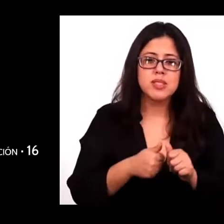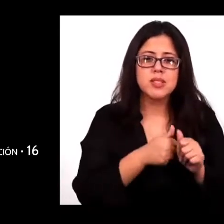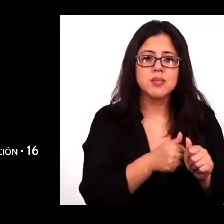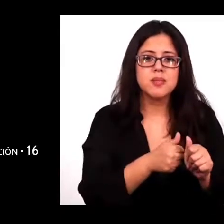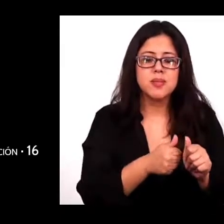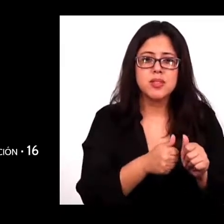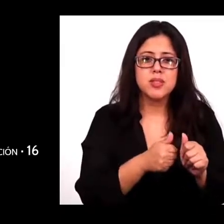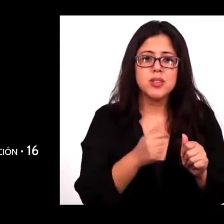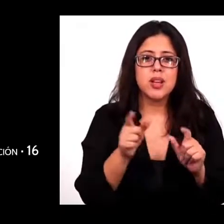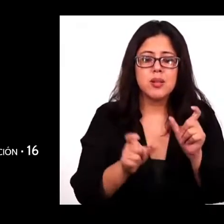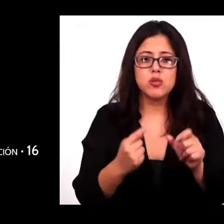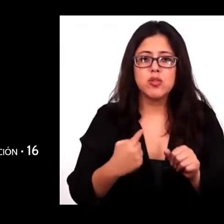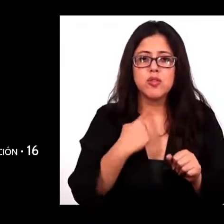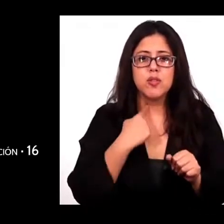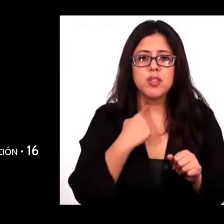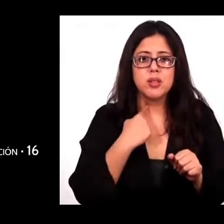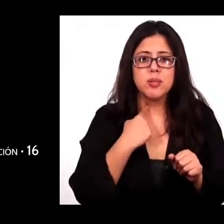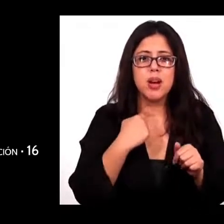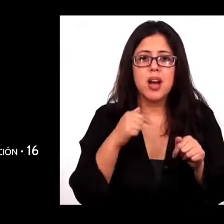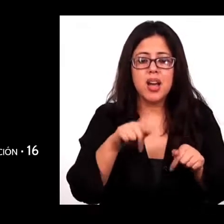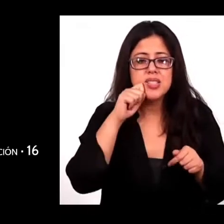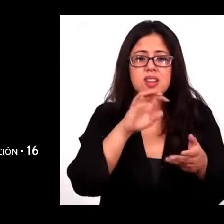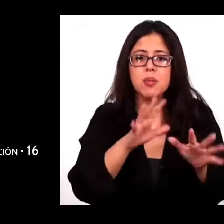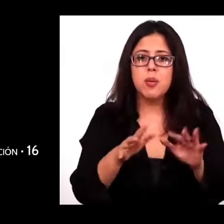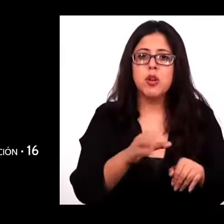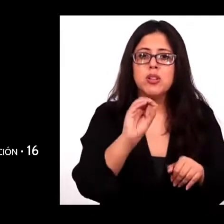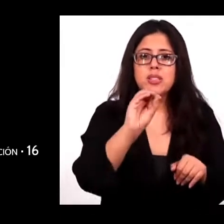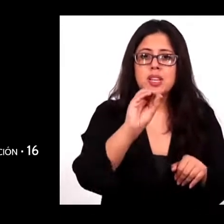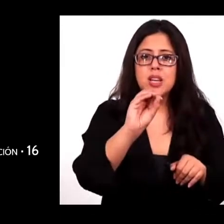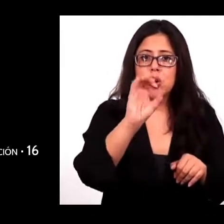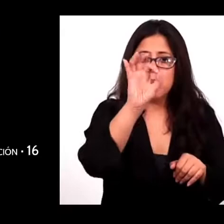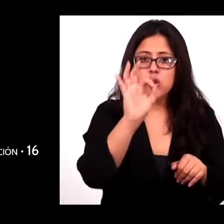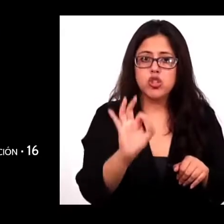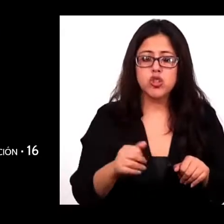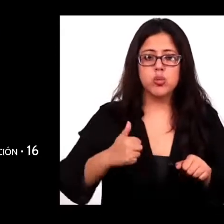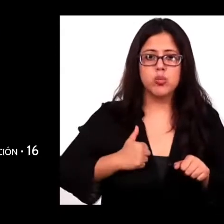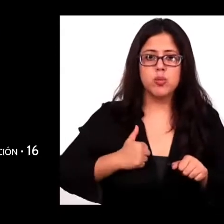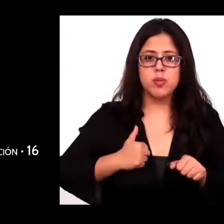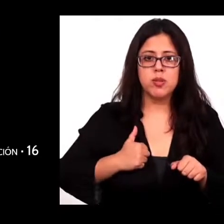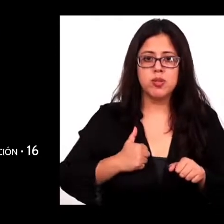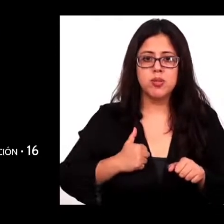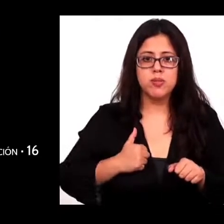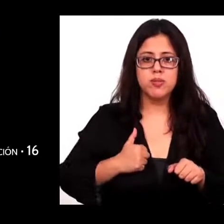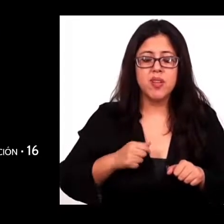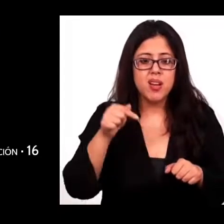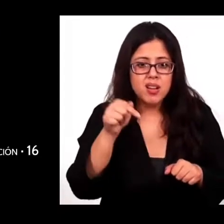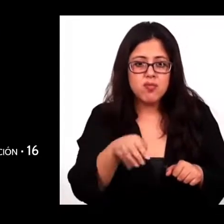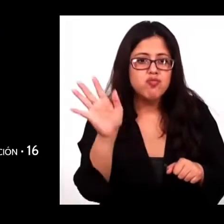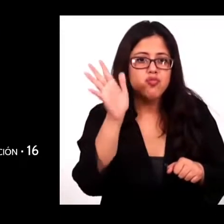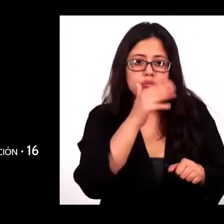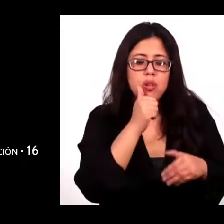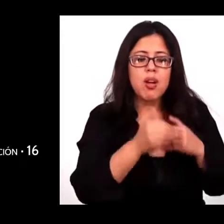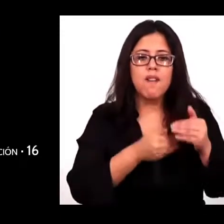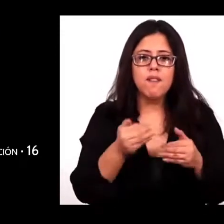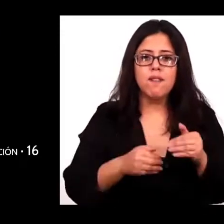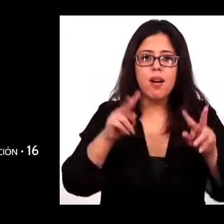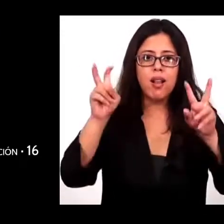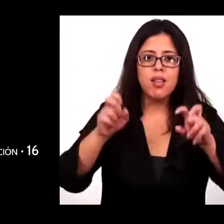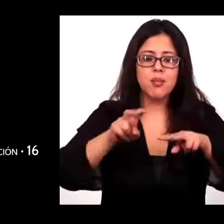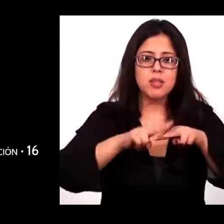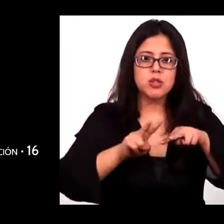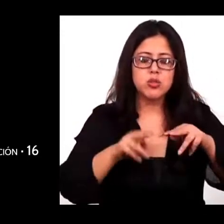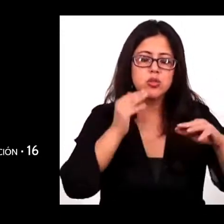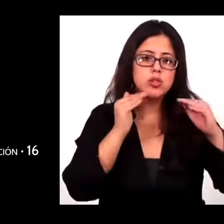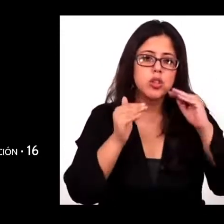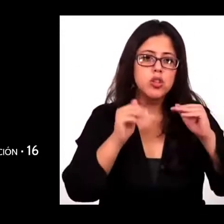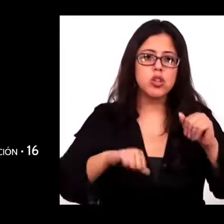a las víctimas, estimamos que hay un 0% de cumplimiento. No existen avances en materia de reparación de niños, niñas